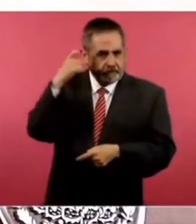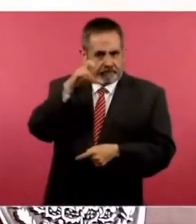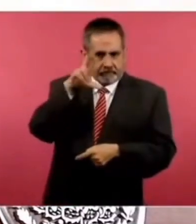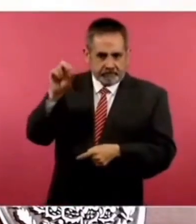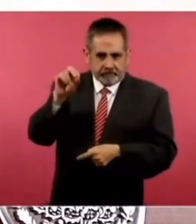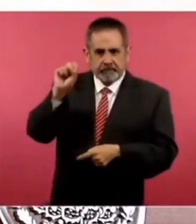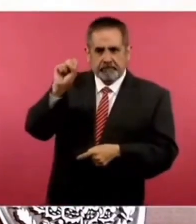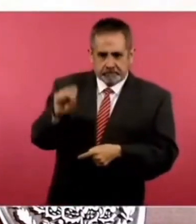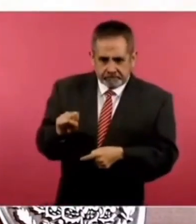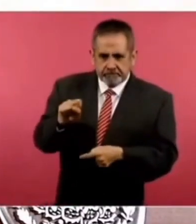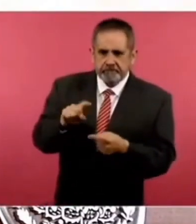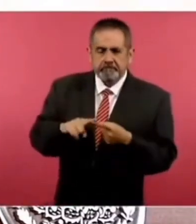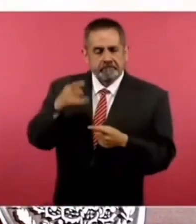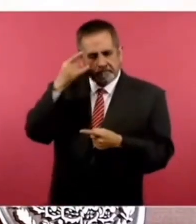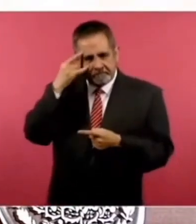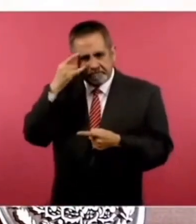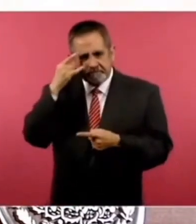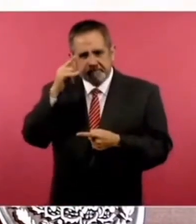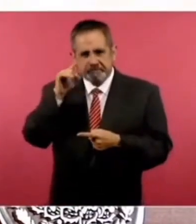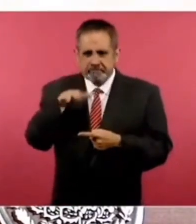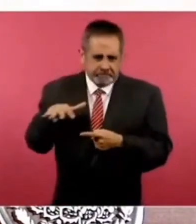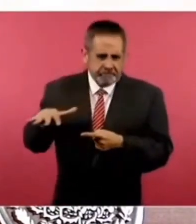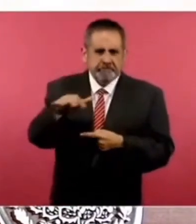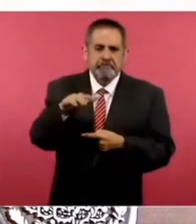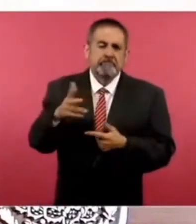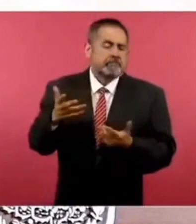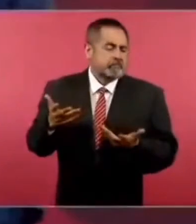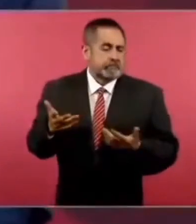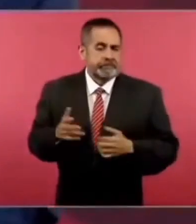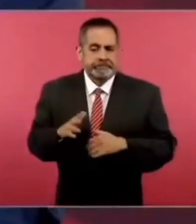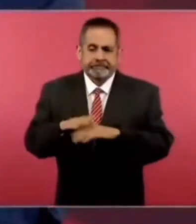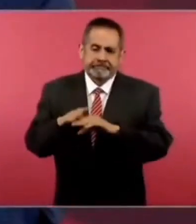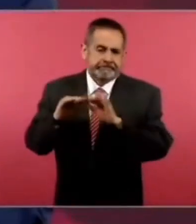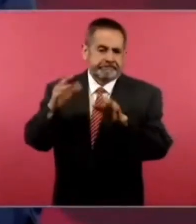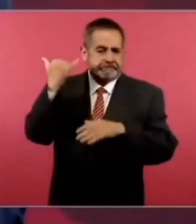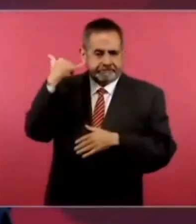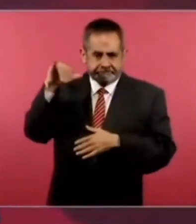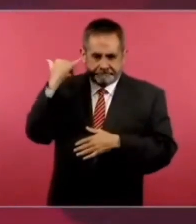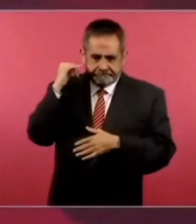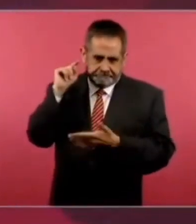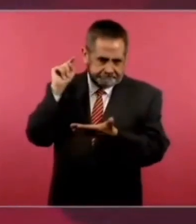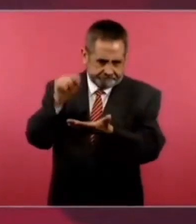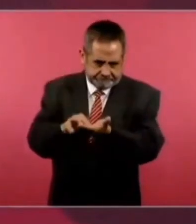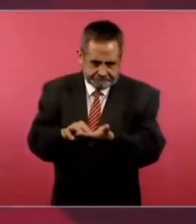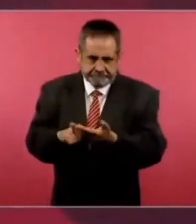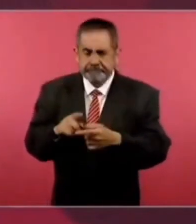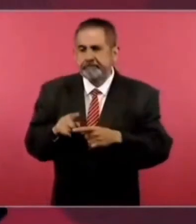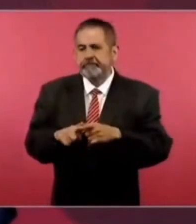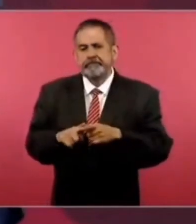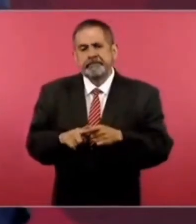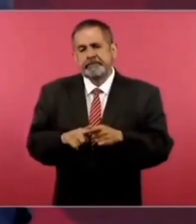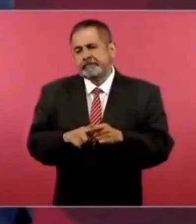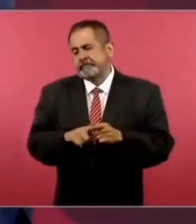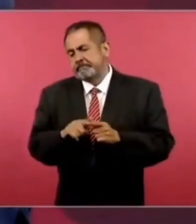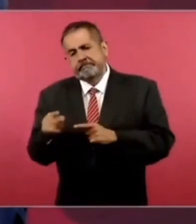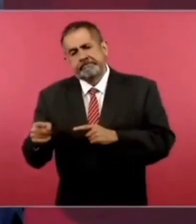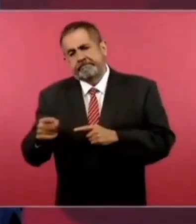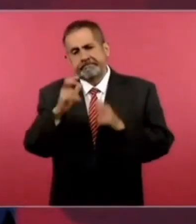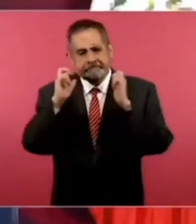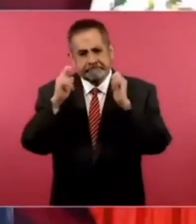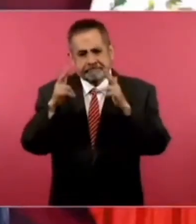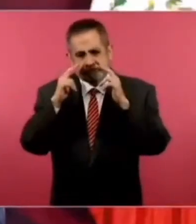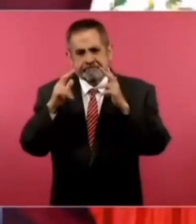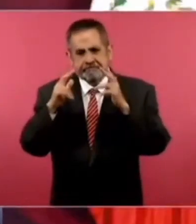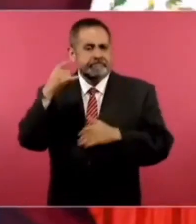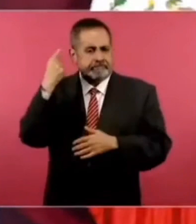a Campeche, ¿sí?, desde luego a Yucatán, hasta Chiapas